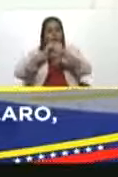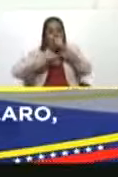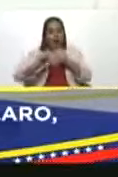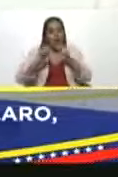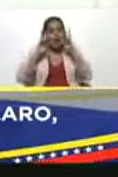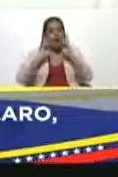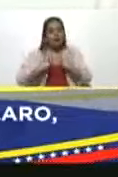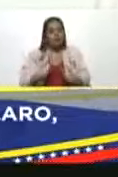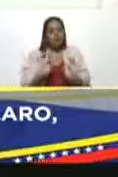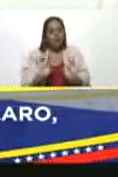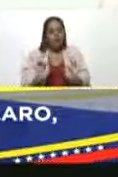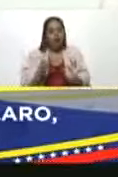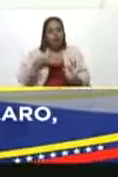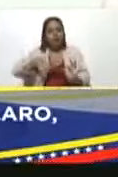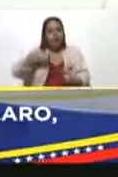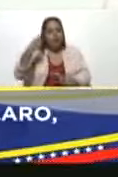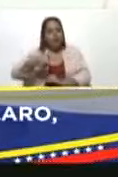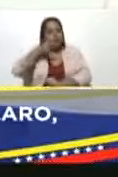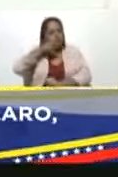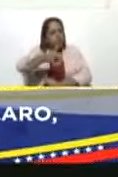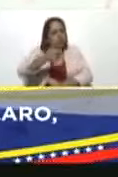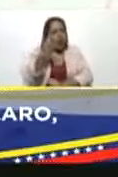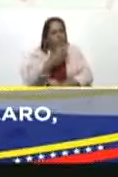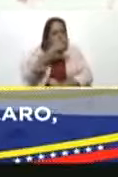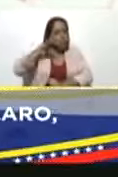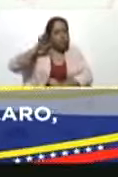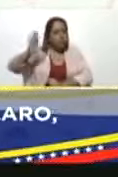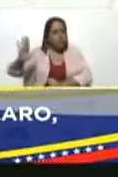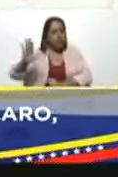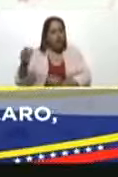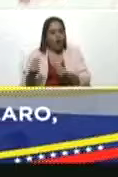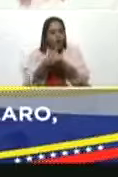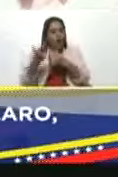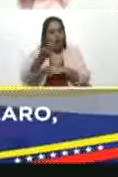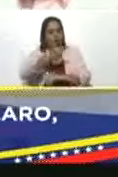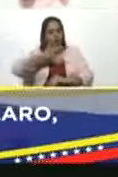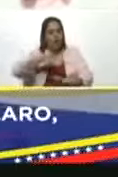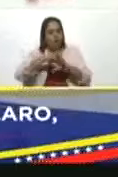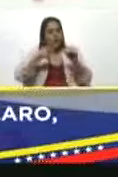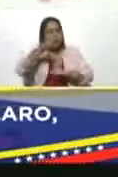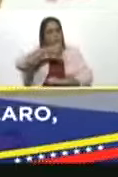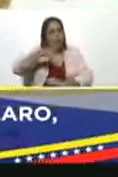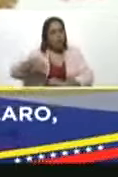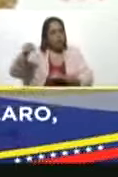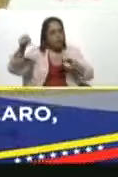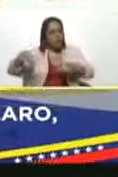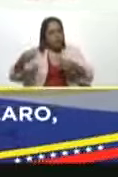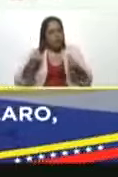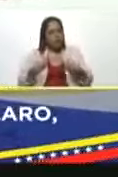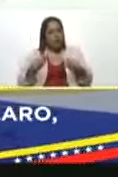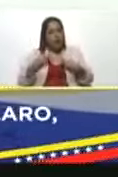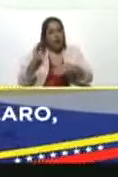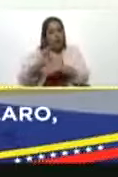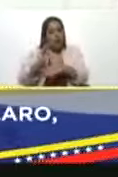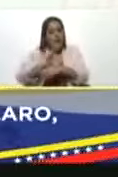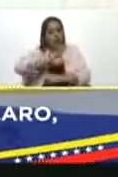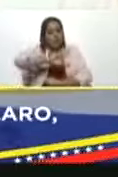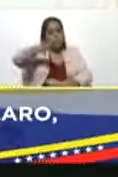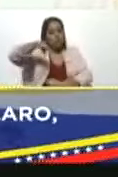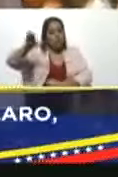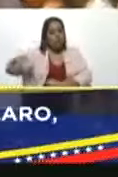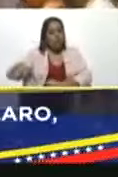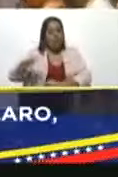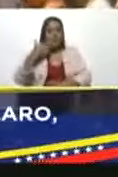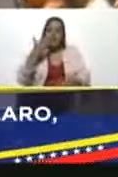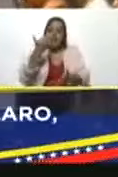Entonces nosotros vamos a ser garantes de eso y nos comprometemos con el gobierno y con todo el pueblo de Cocorote que vamos a proteger nuestras montañas, presidente. Y